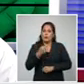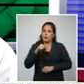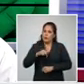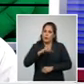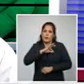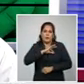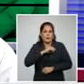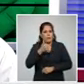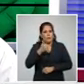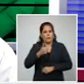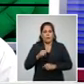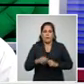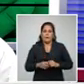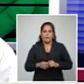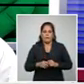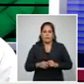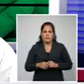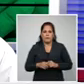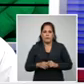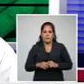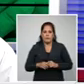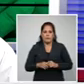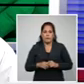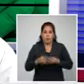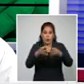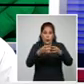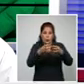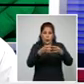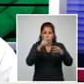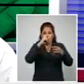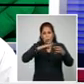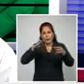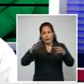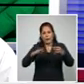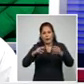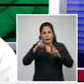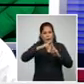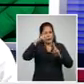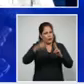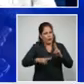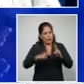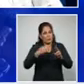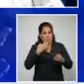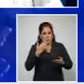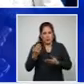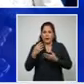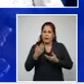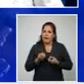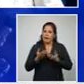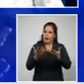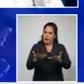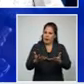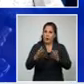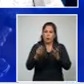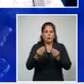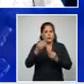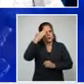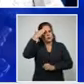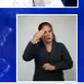Team Cremata con su colmenita, que tan buenos trabajos vienen realizando. Exactamente. Muchísimas gracias,